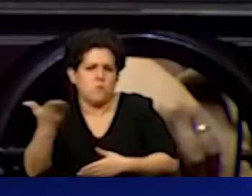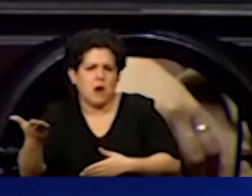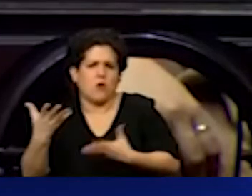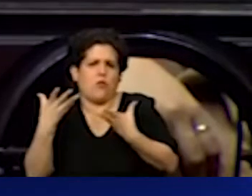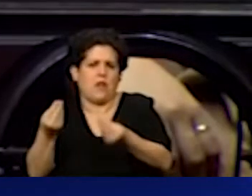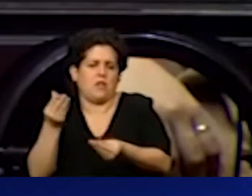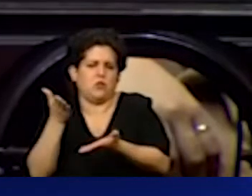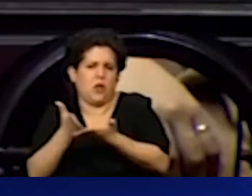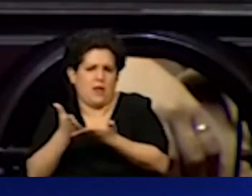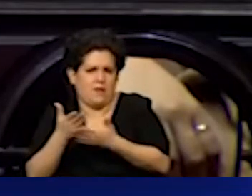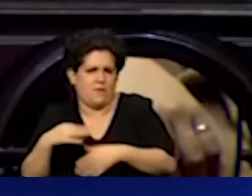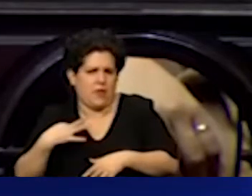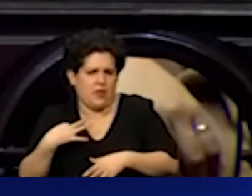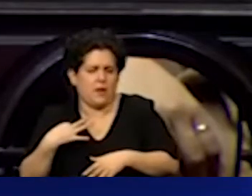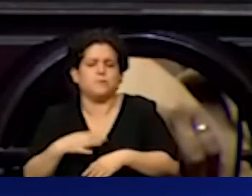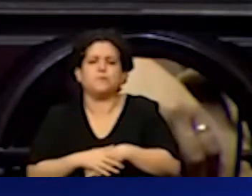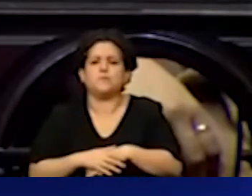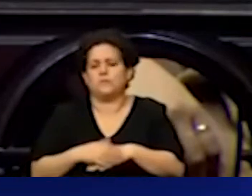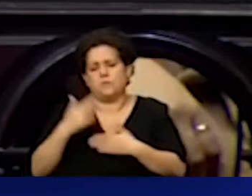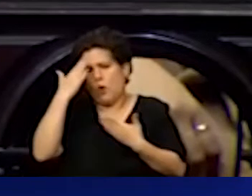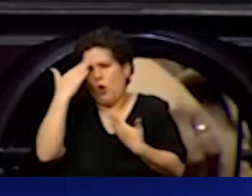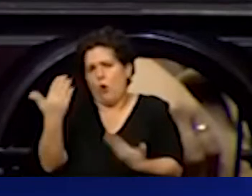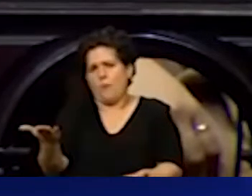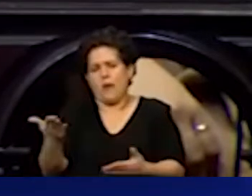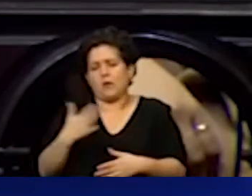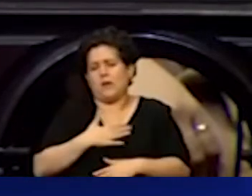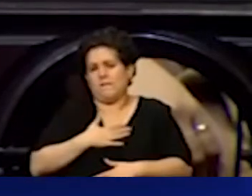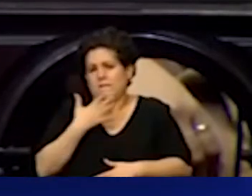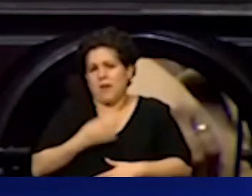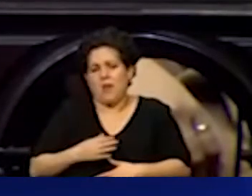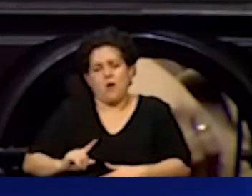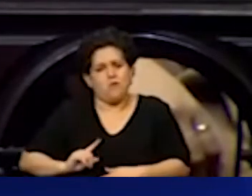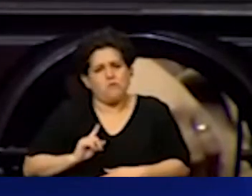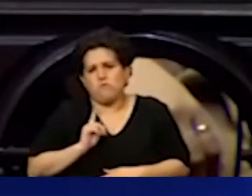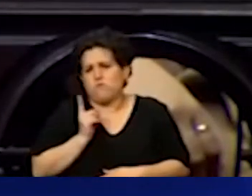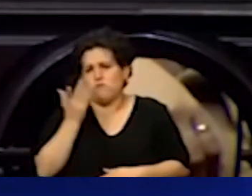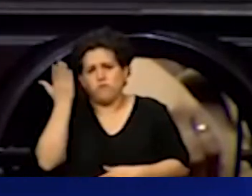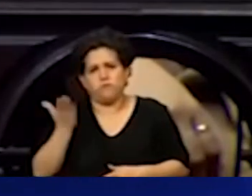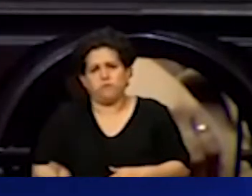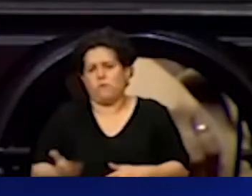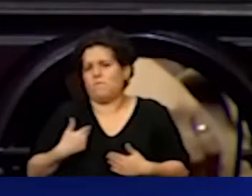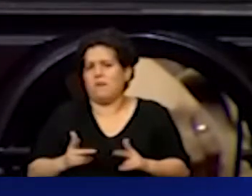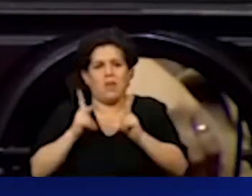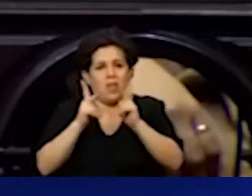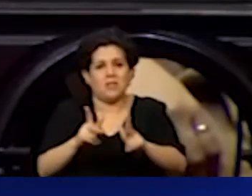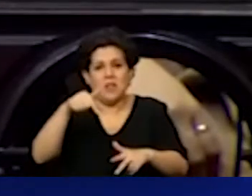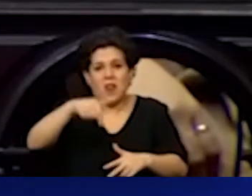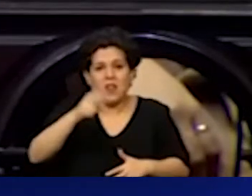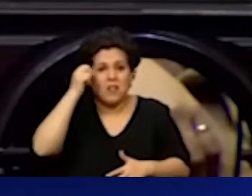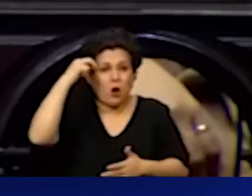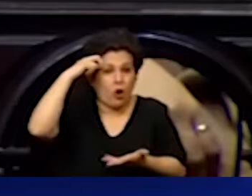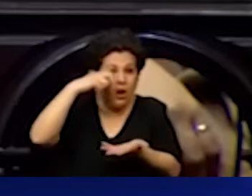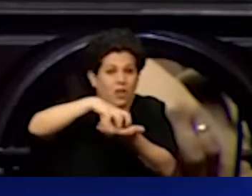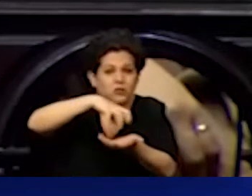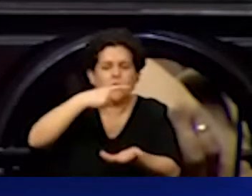vida. Le rendimos homenaje y sentimos orgullo de pronunciar en este Congreso a la